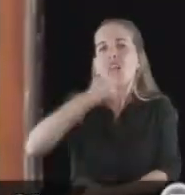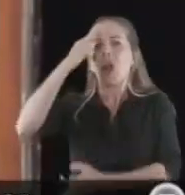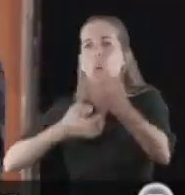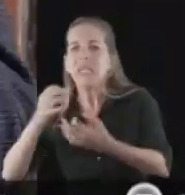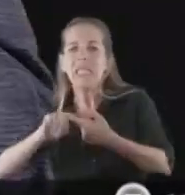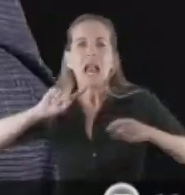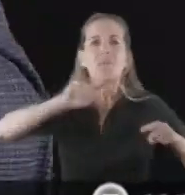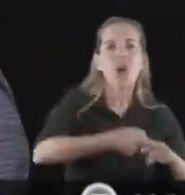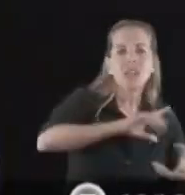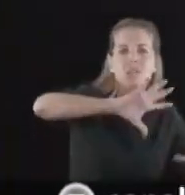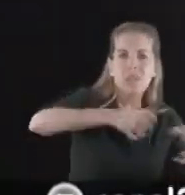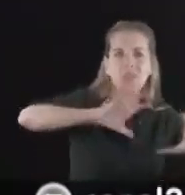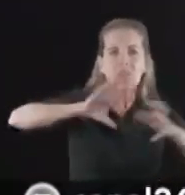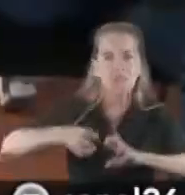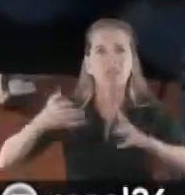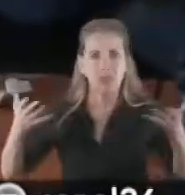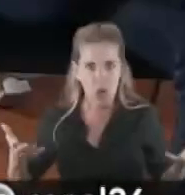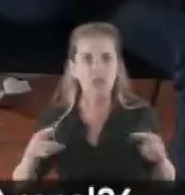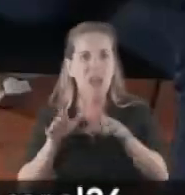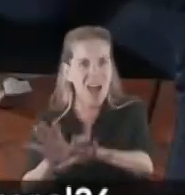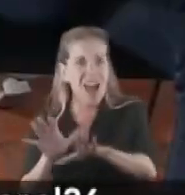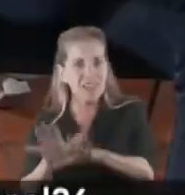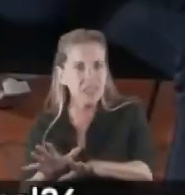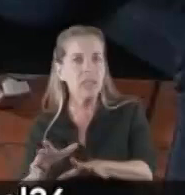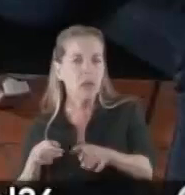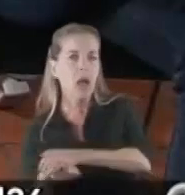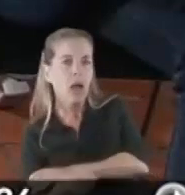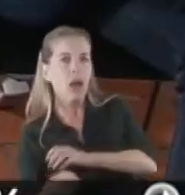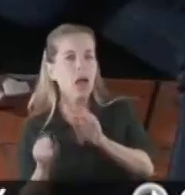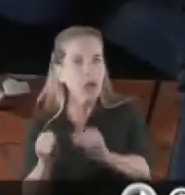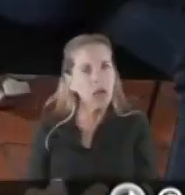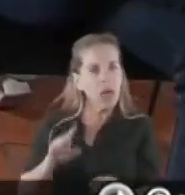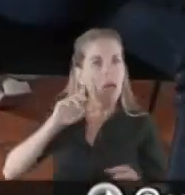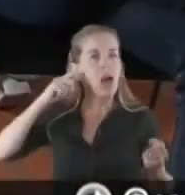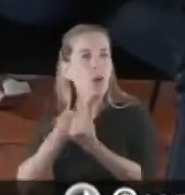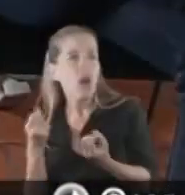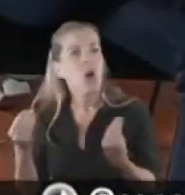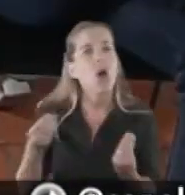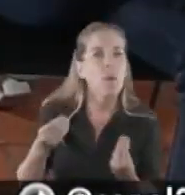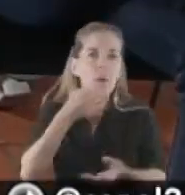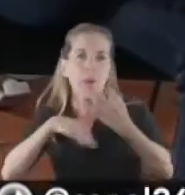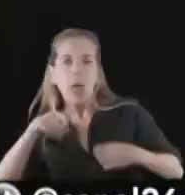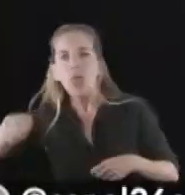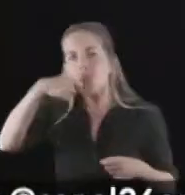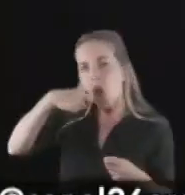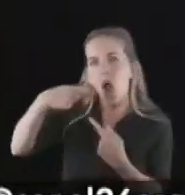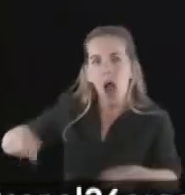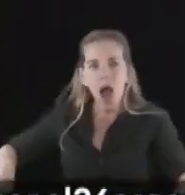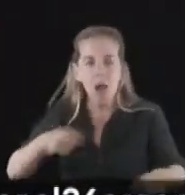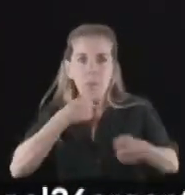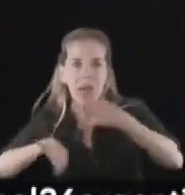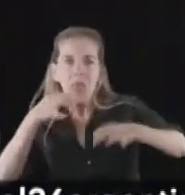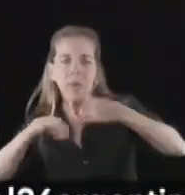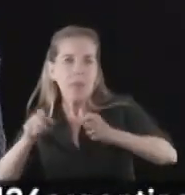política, y encontrar en esos corruptos mecanismos de protección para seguir alimentando el tráfico de drogas y